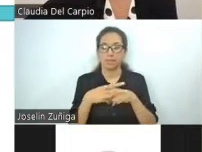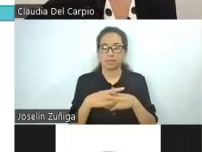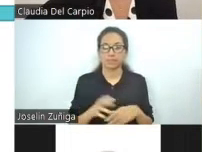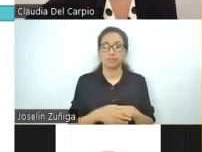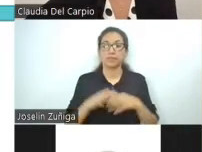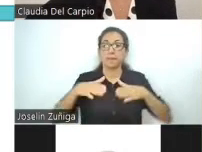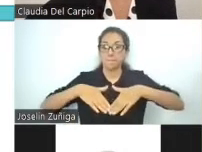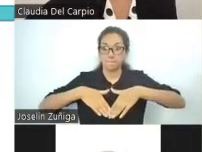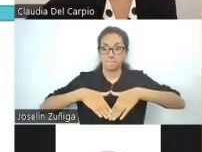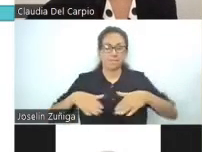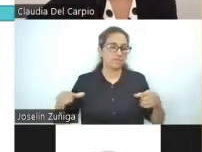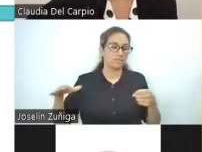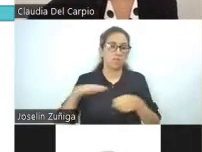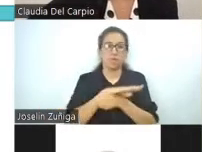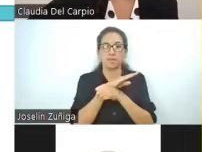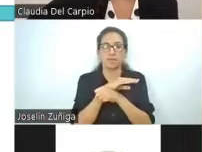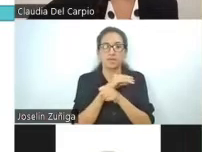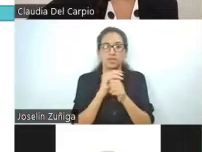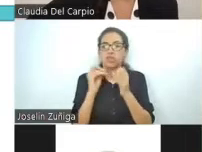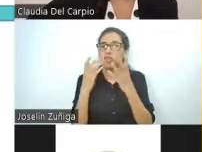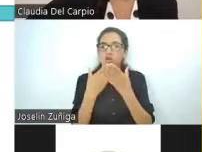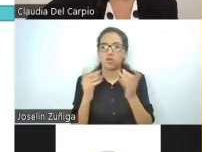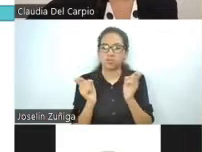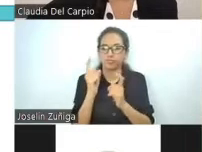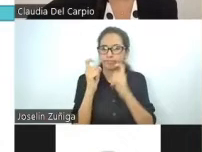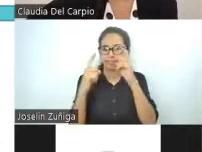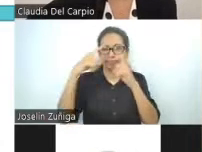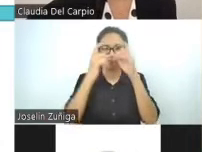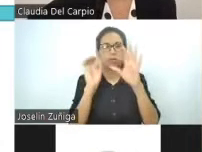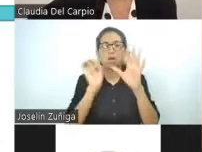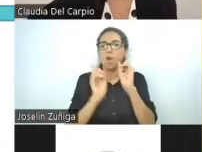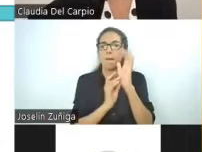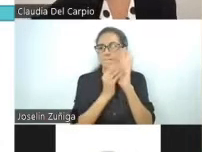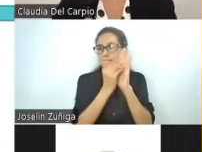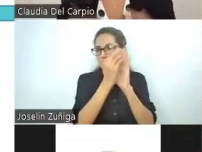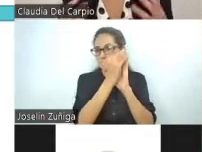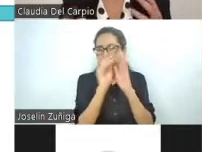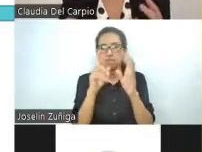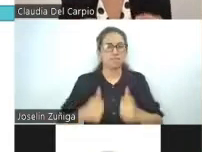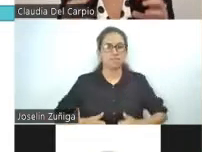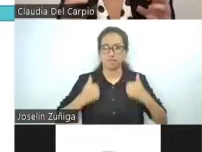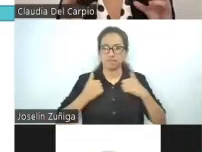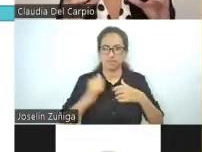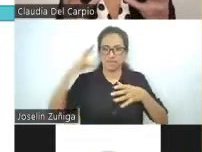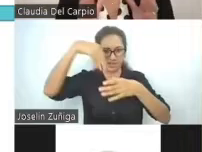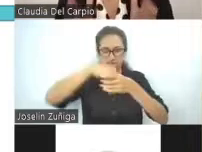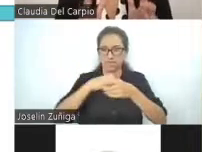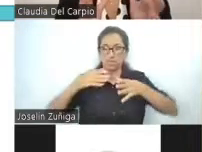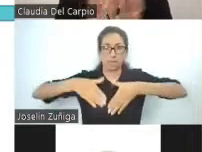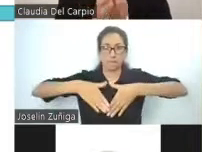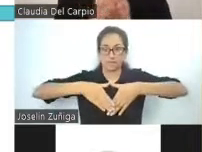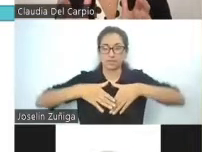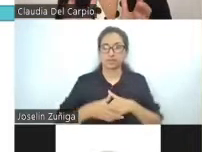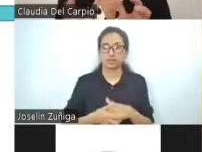está llena de microorganismos. Acá hay más o menos una relación de todos los microorganismos que viven en la vagina. Entre